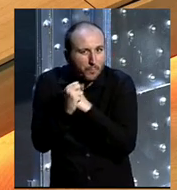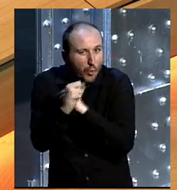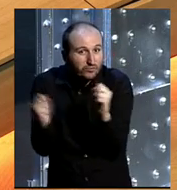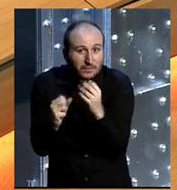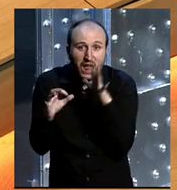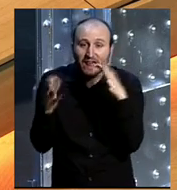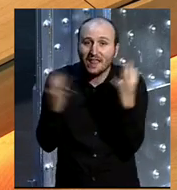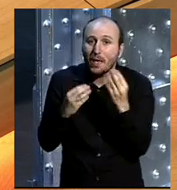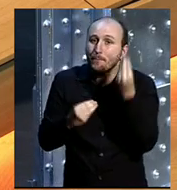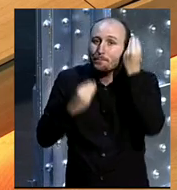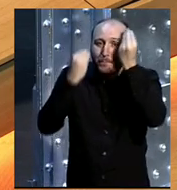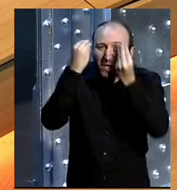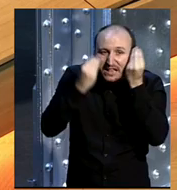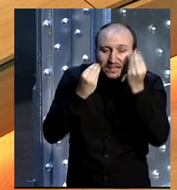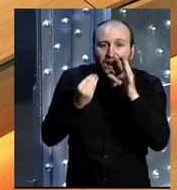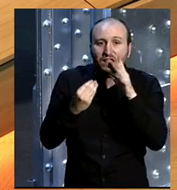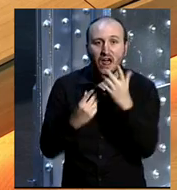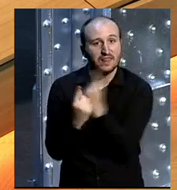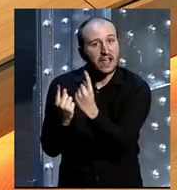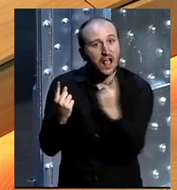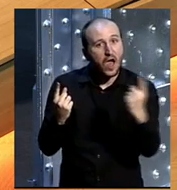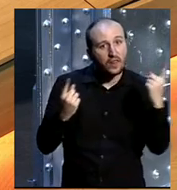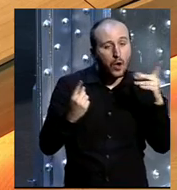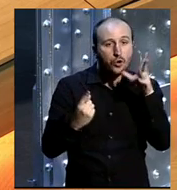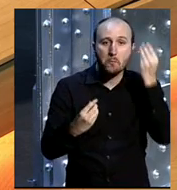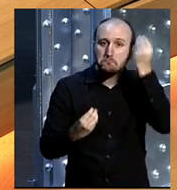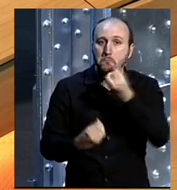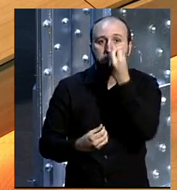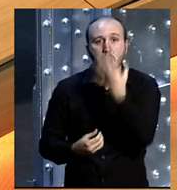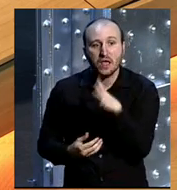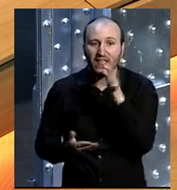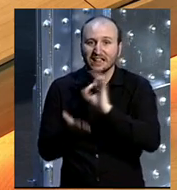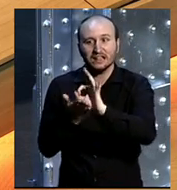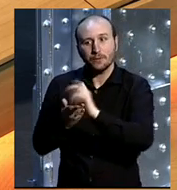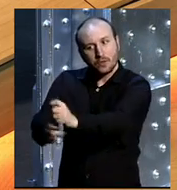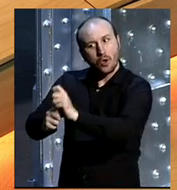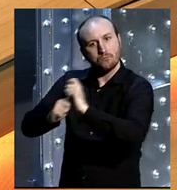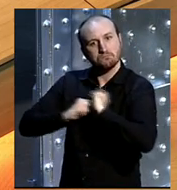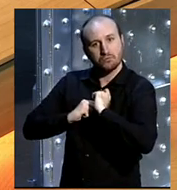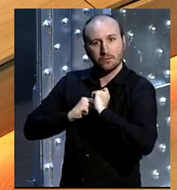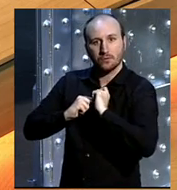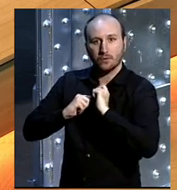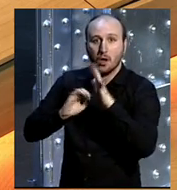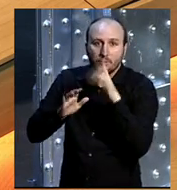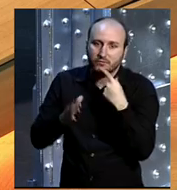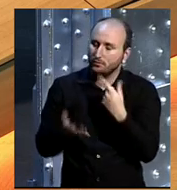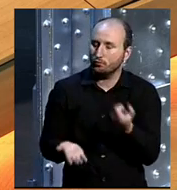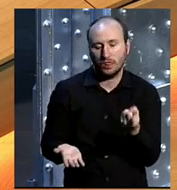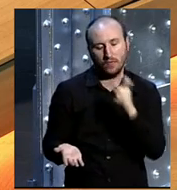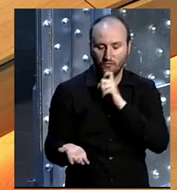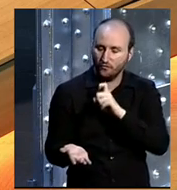pensar en la buena fe de los servidores que nos están ofreciendo ese servicio. Pero es muy difícil porque sabemos todos